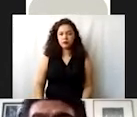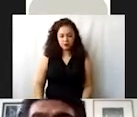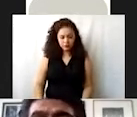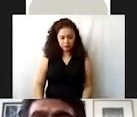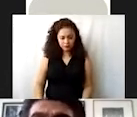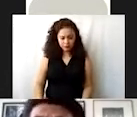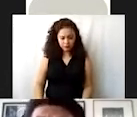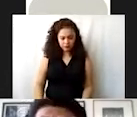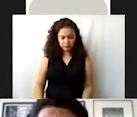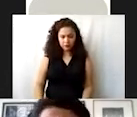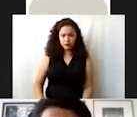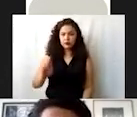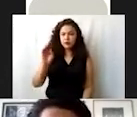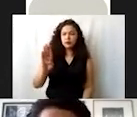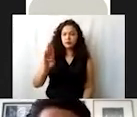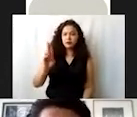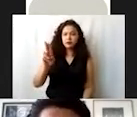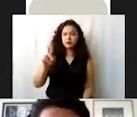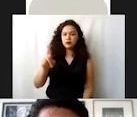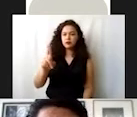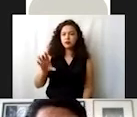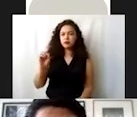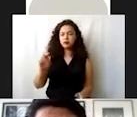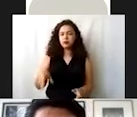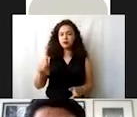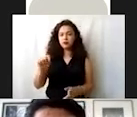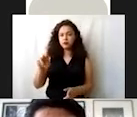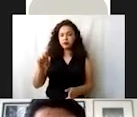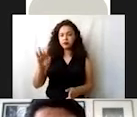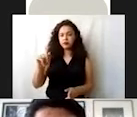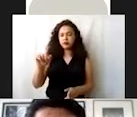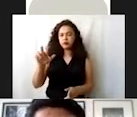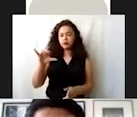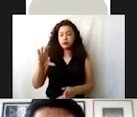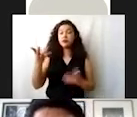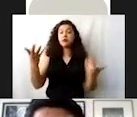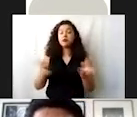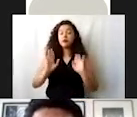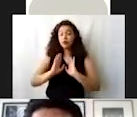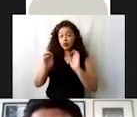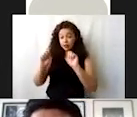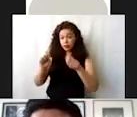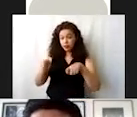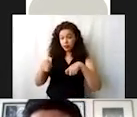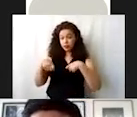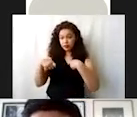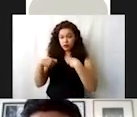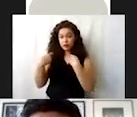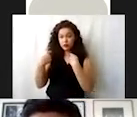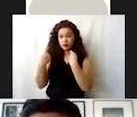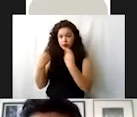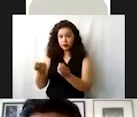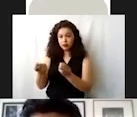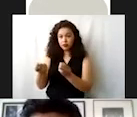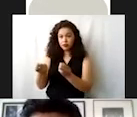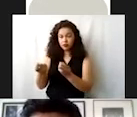El buzón tributario, si bien es cierto que nos dice que se tendrá asignado la